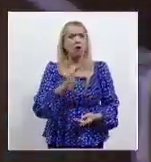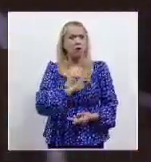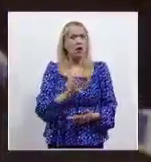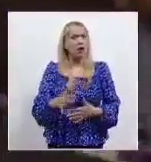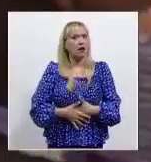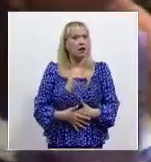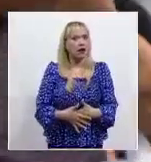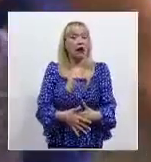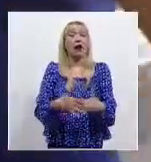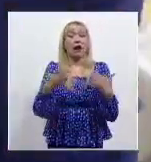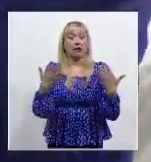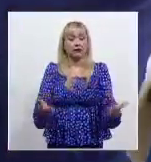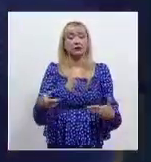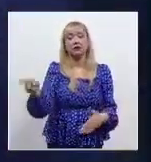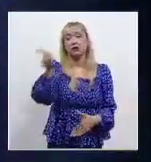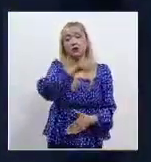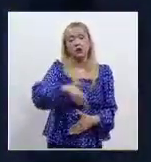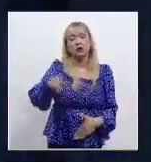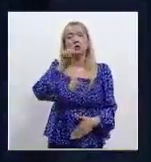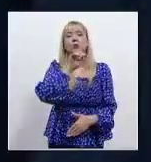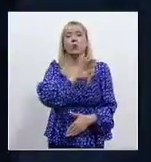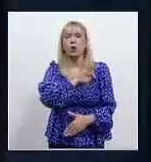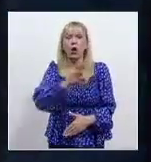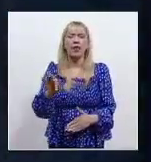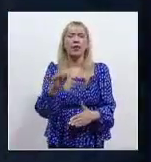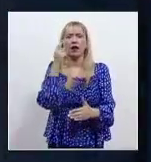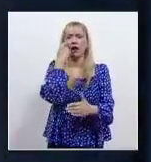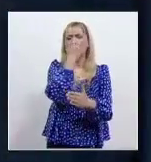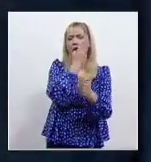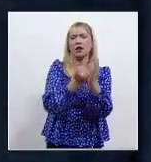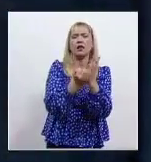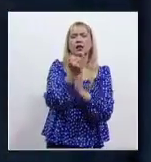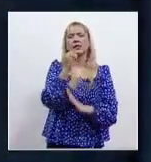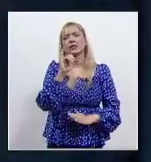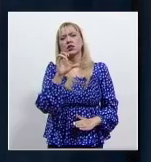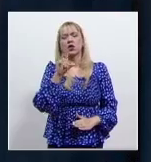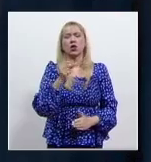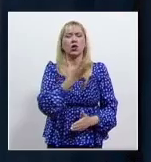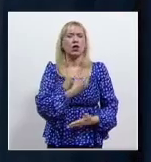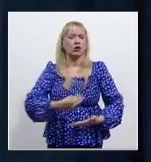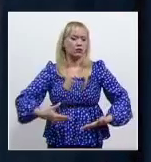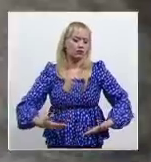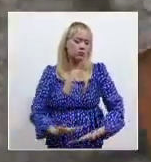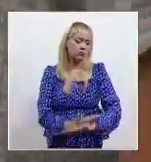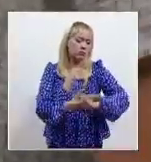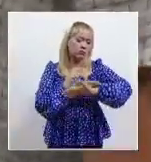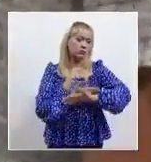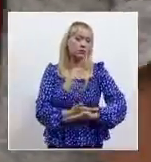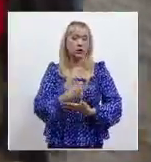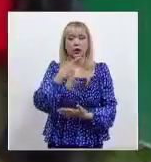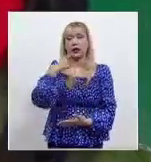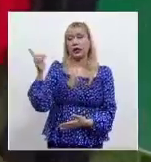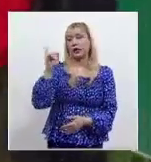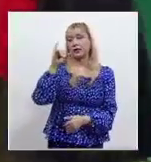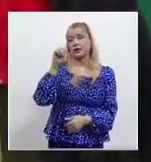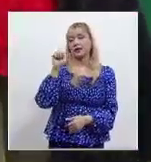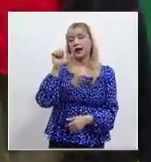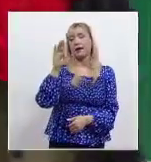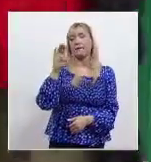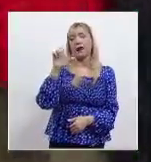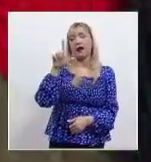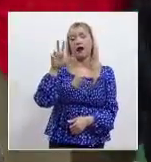afectado la decisión de las mujeres para decidir sobre sus propios cuerpos, denunció Isabel Montoya